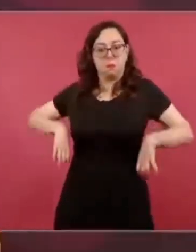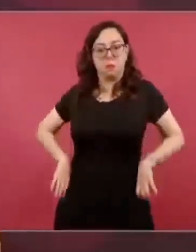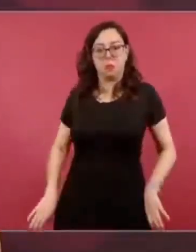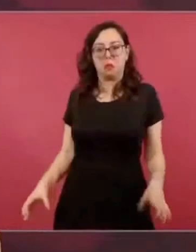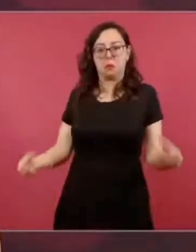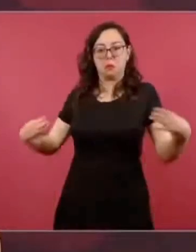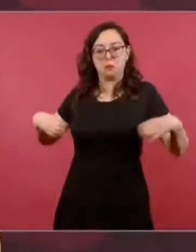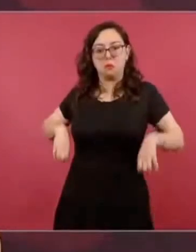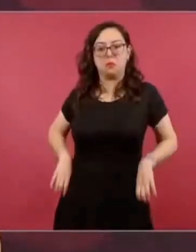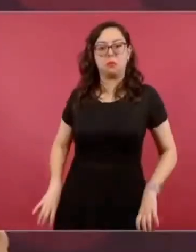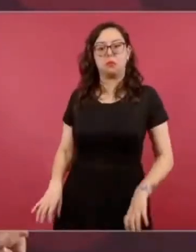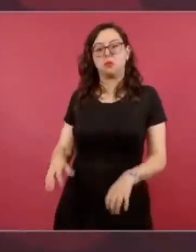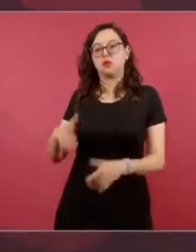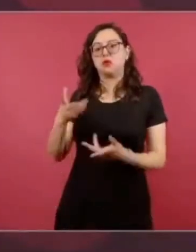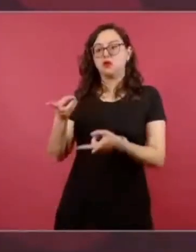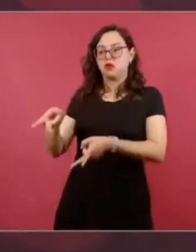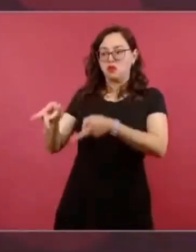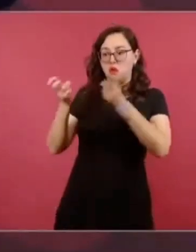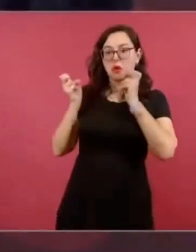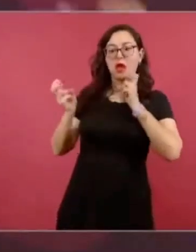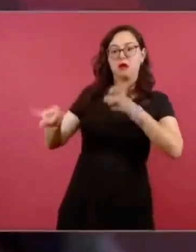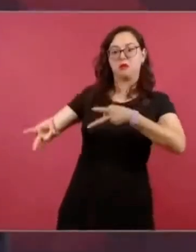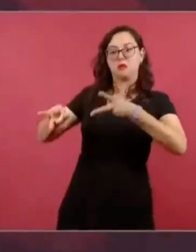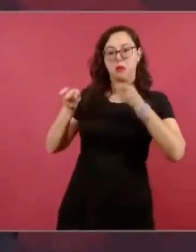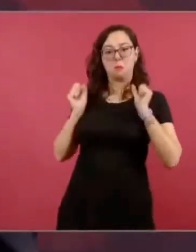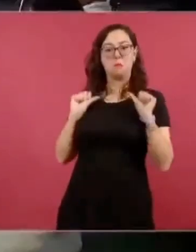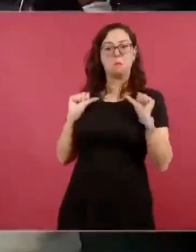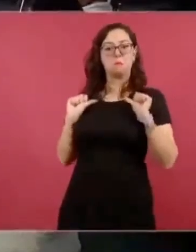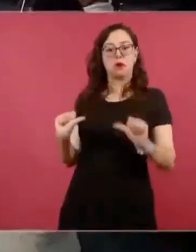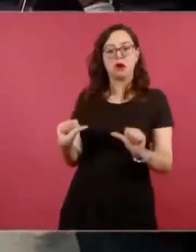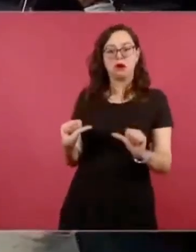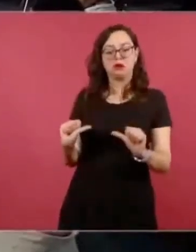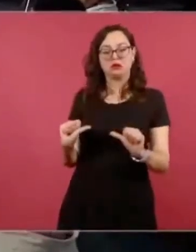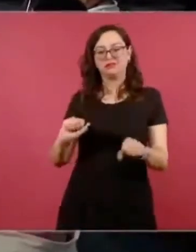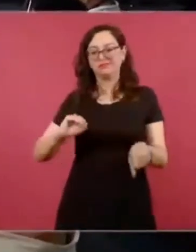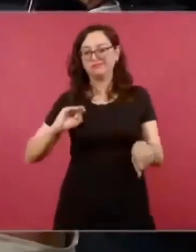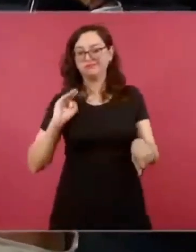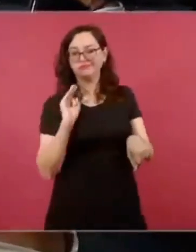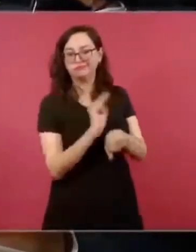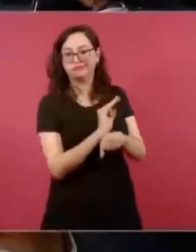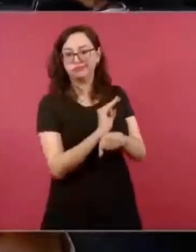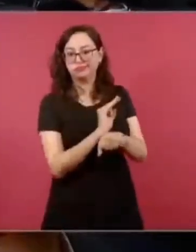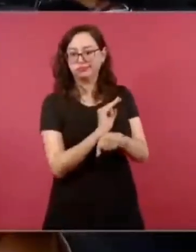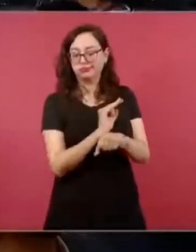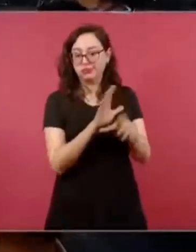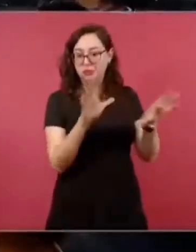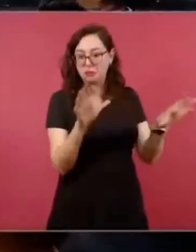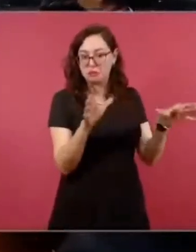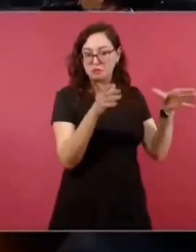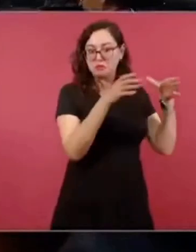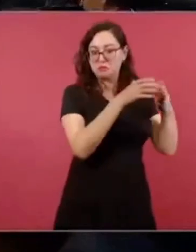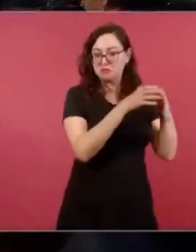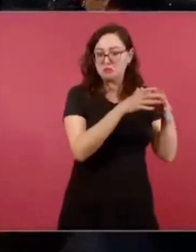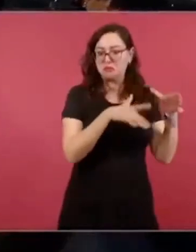corrupción de una élite que eran los dueños de México.